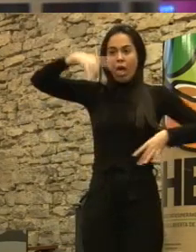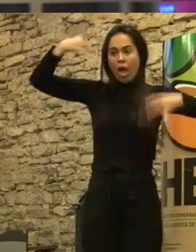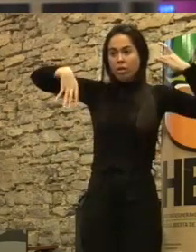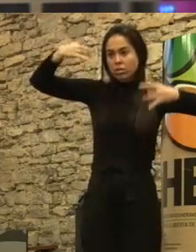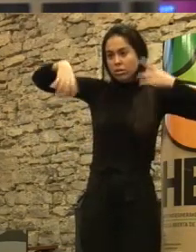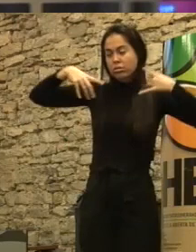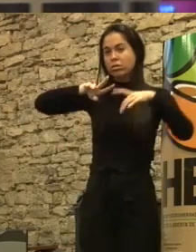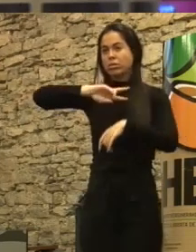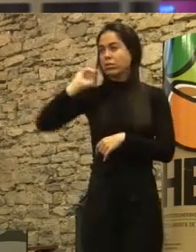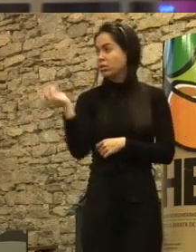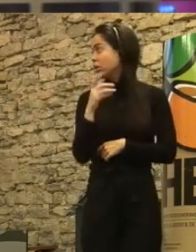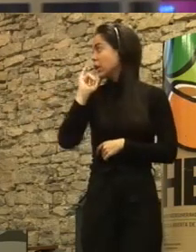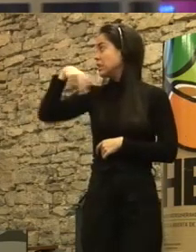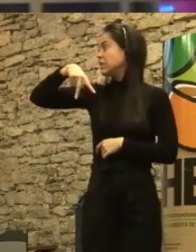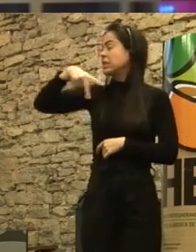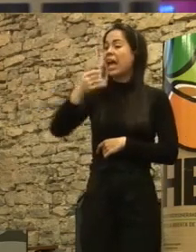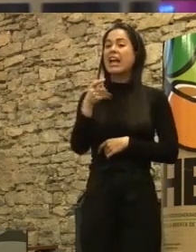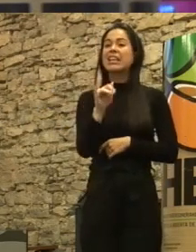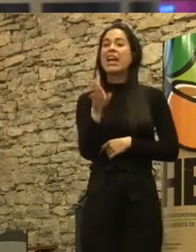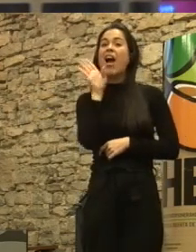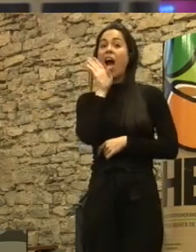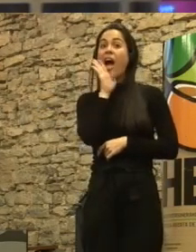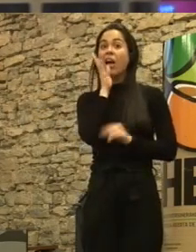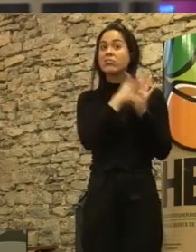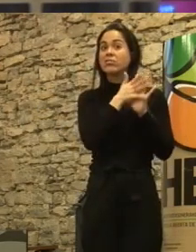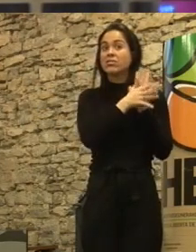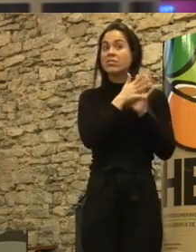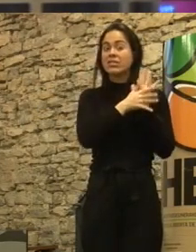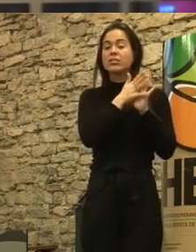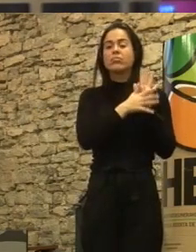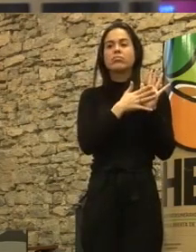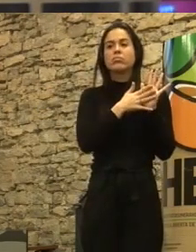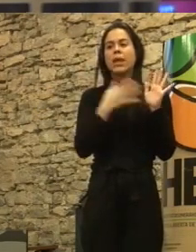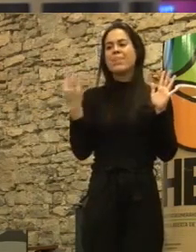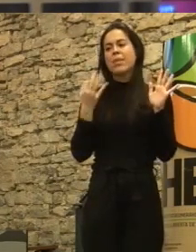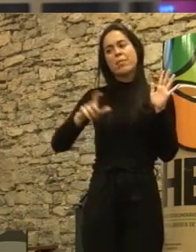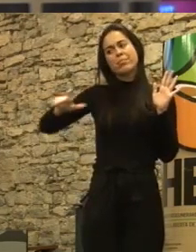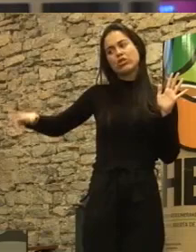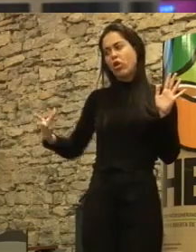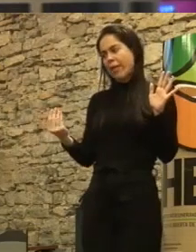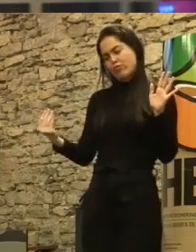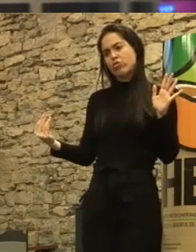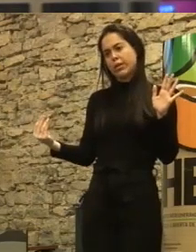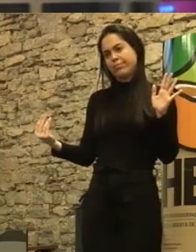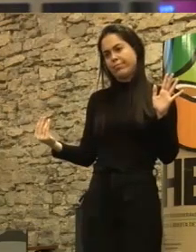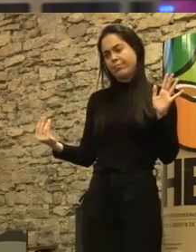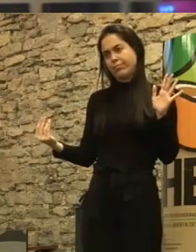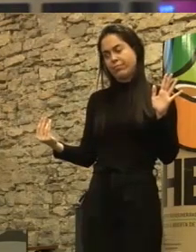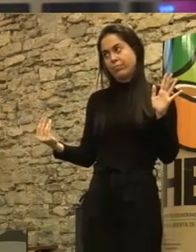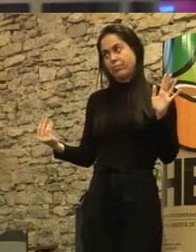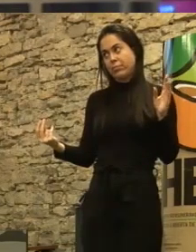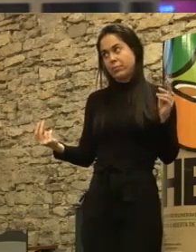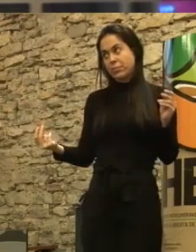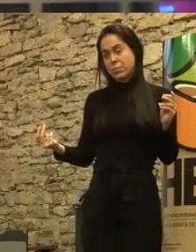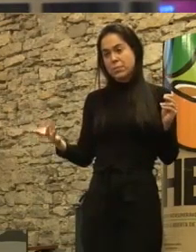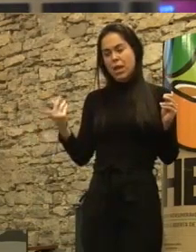ha reseñado Iñaki, pues se tiene que dotar de muchas personas que trabajan